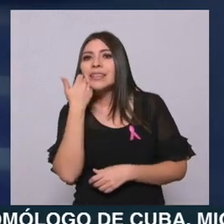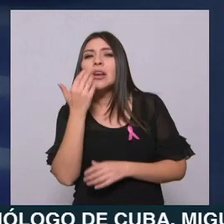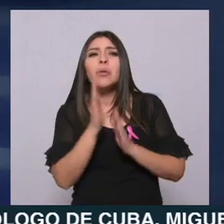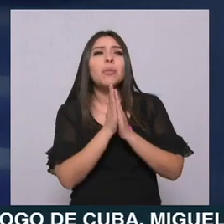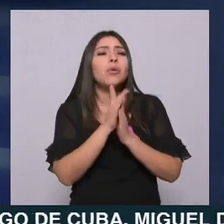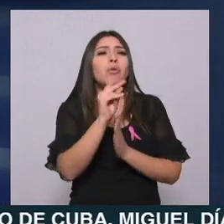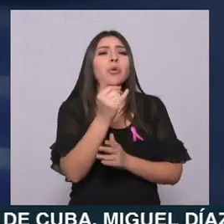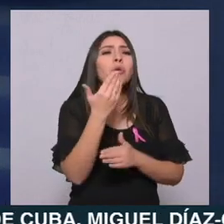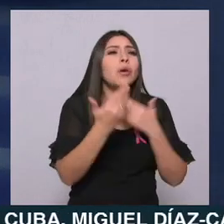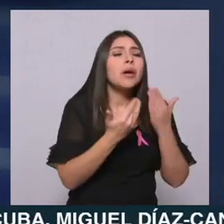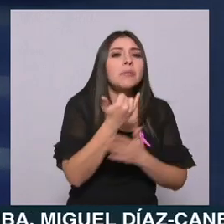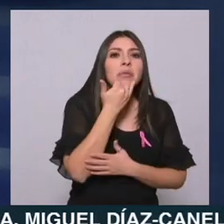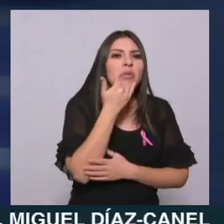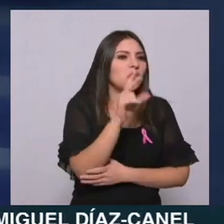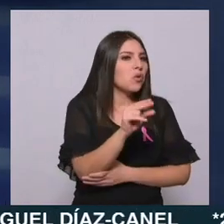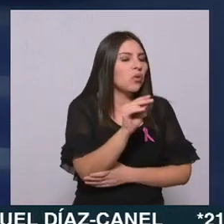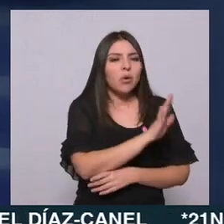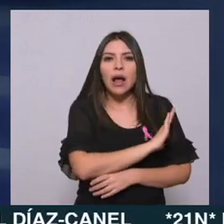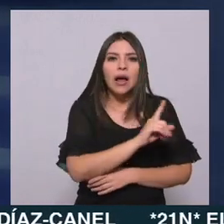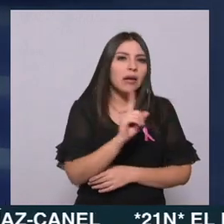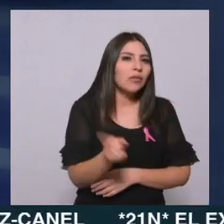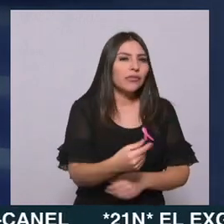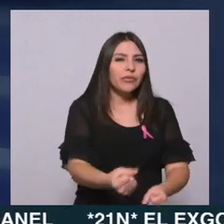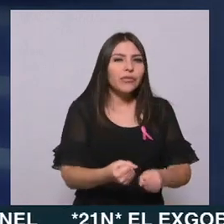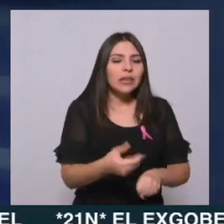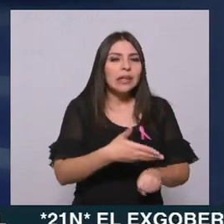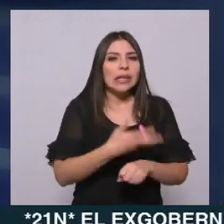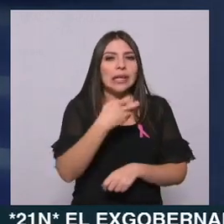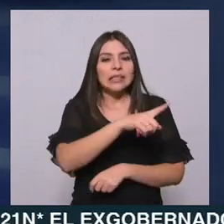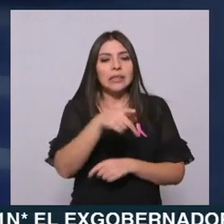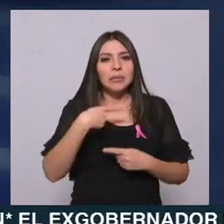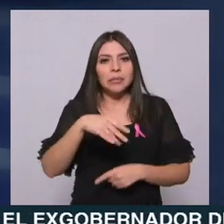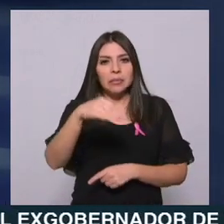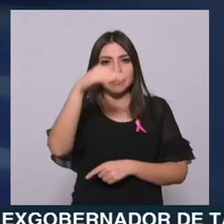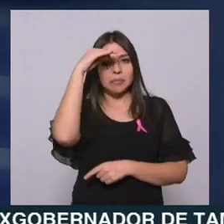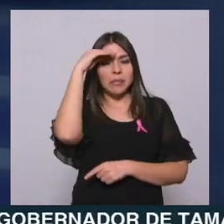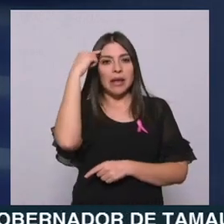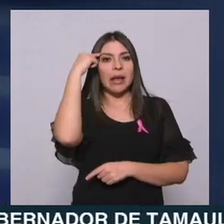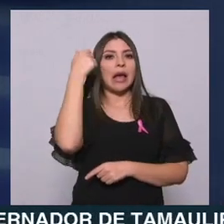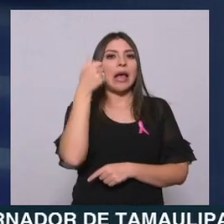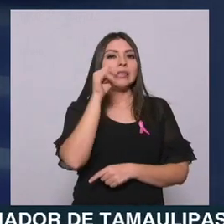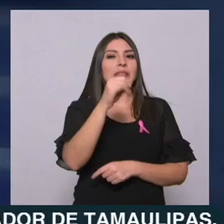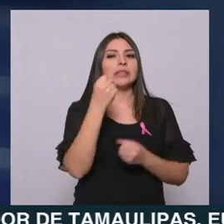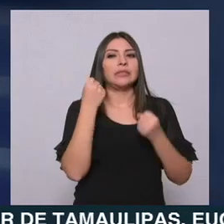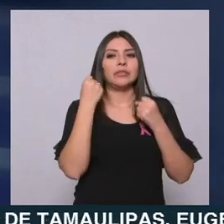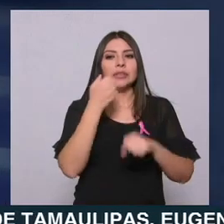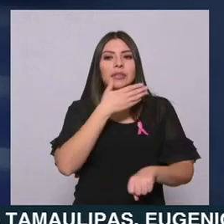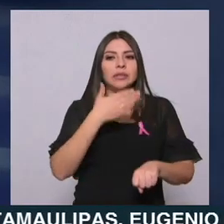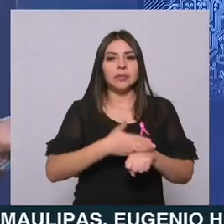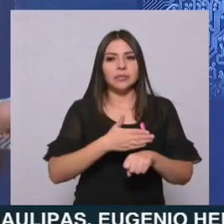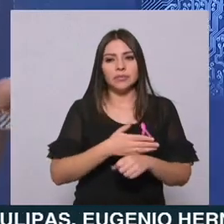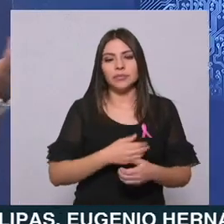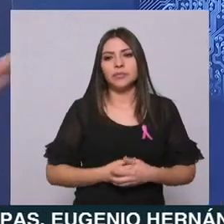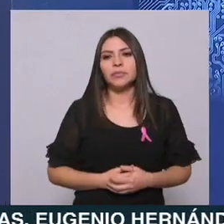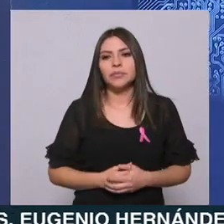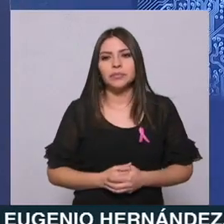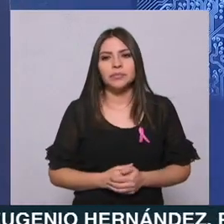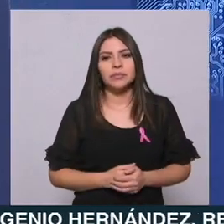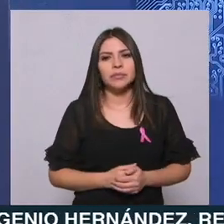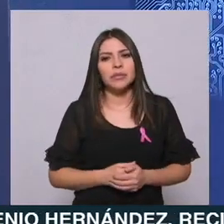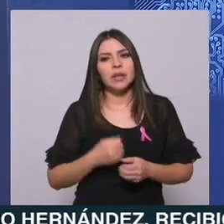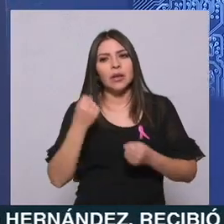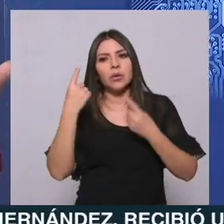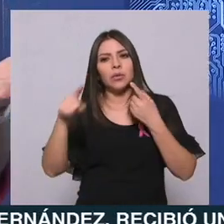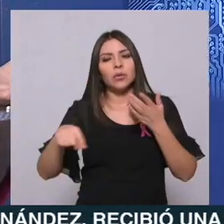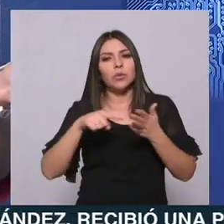nada. Ese es el que está fijado en el imaginario, ese es el estereotipo del inquisidor. Porque de hecho incluso todavía hay en lugares museos en los